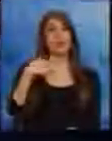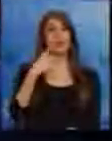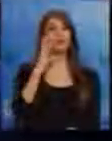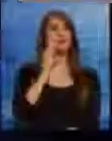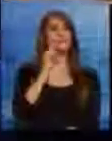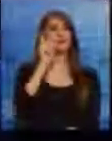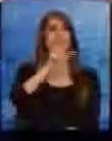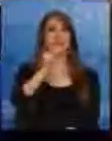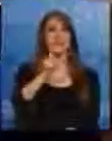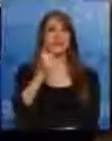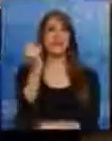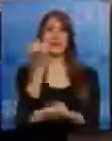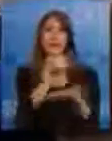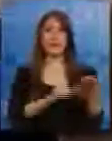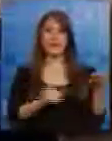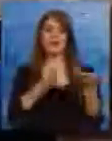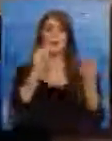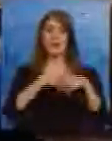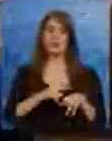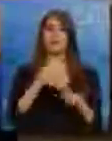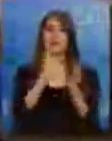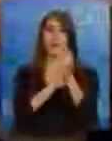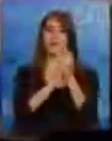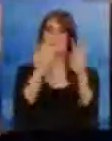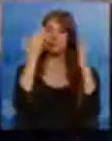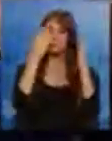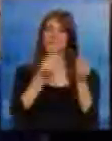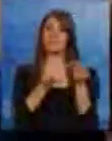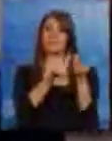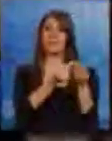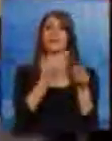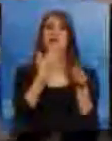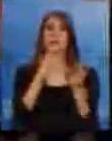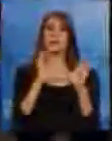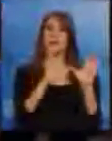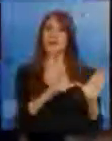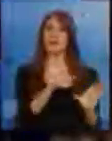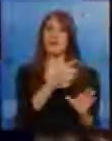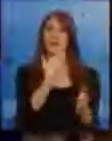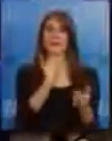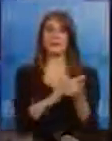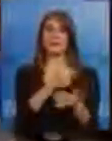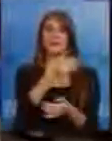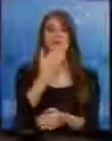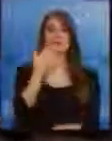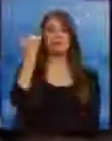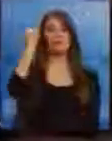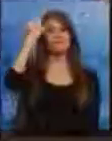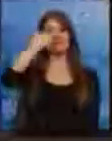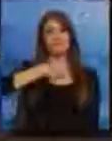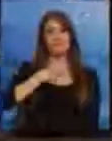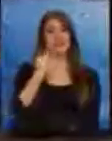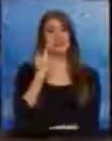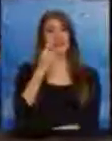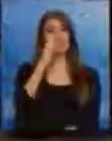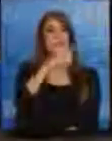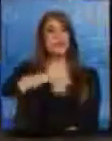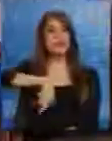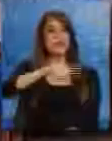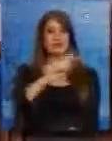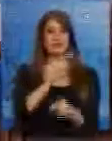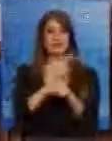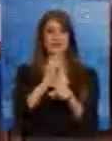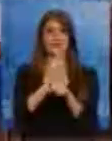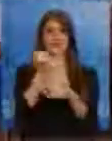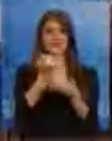destacados trabajos y recibieron también el aplauso de los asistentes, quienes destacaron las cualidades plásticas de muchos de los chicos.